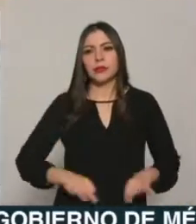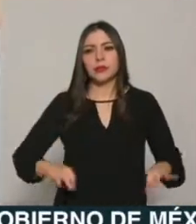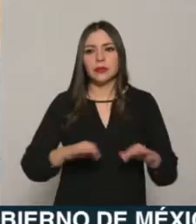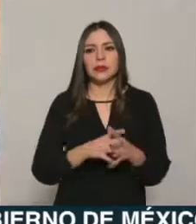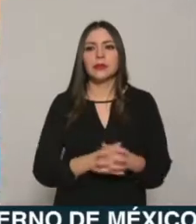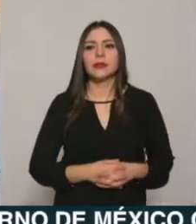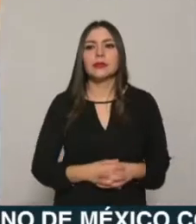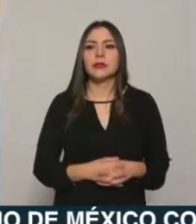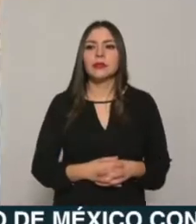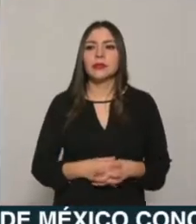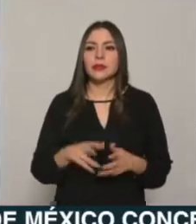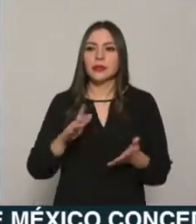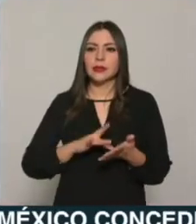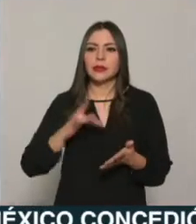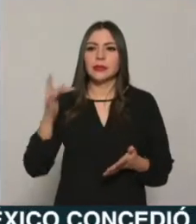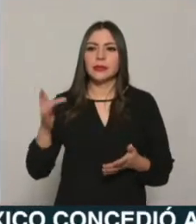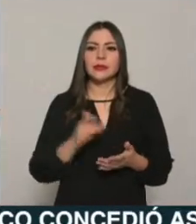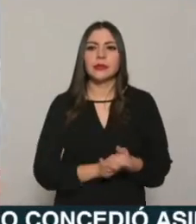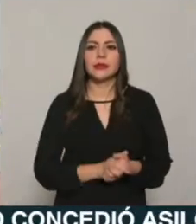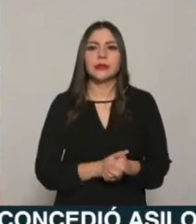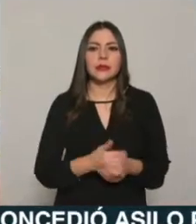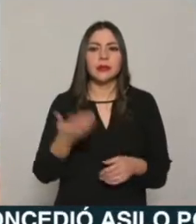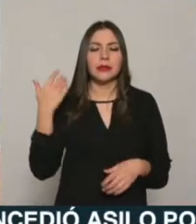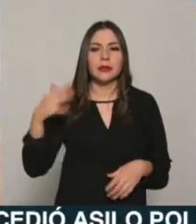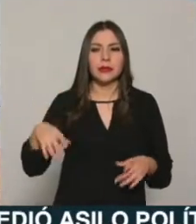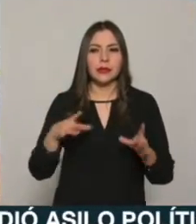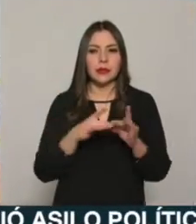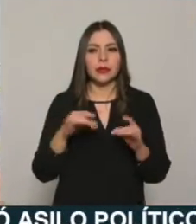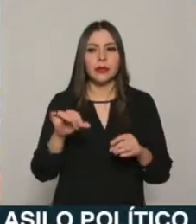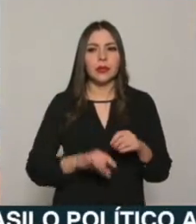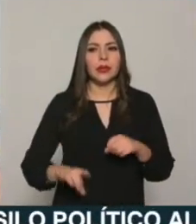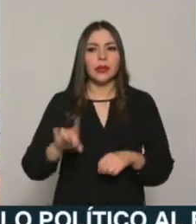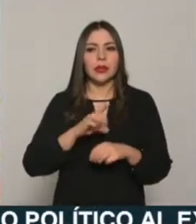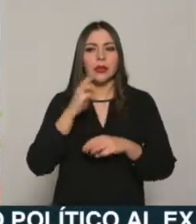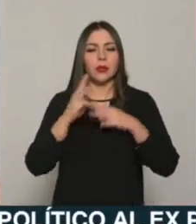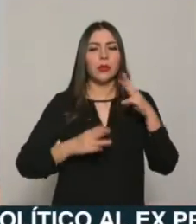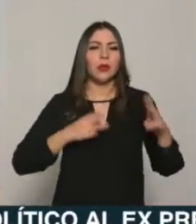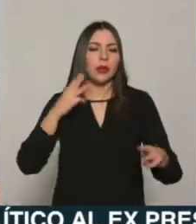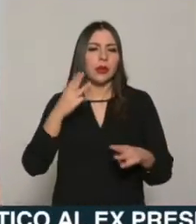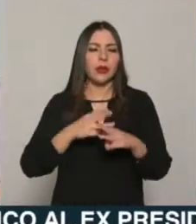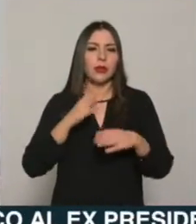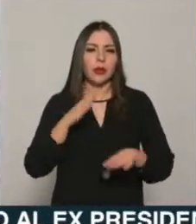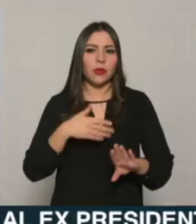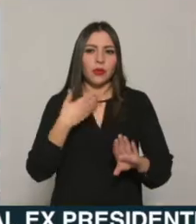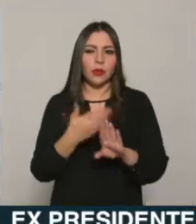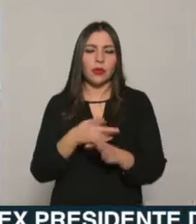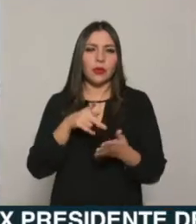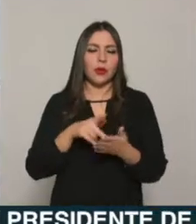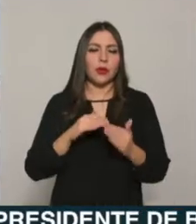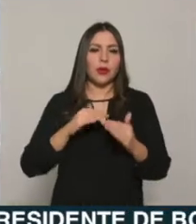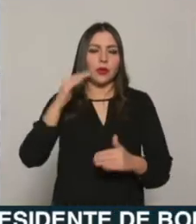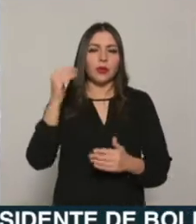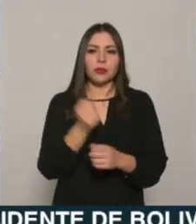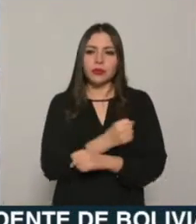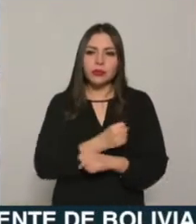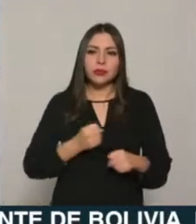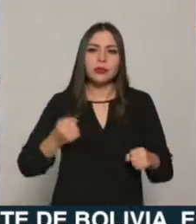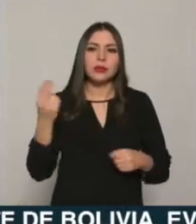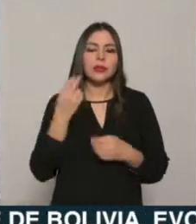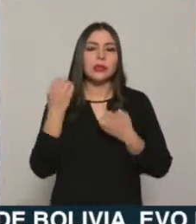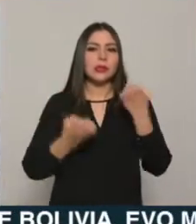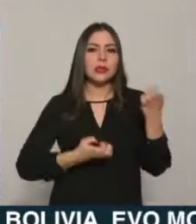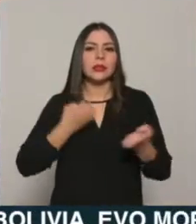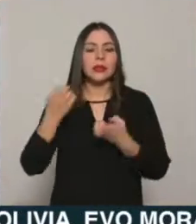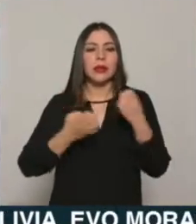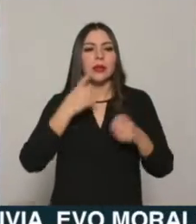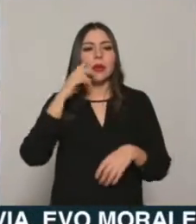Muchas gracias, sí, por nada. Pues sí, como lo comenta, hoy sabemos que es el Día Mundial contra la Obesidad, por lo que es importante realizar ejercicio para dejar de estar en